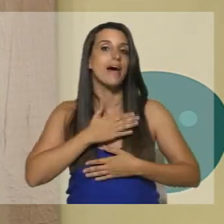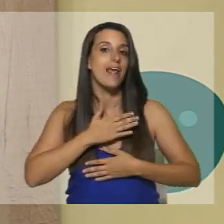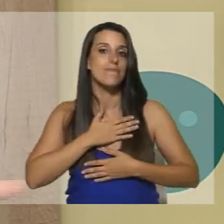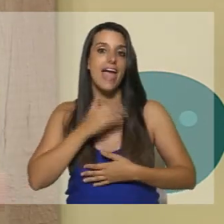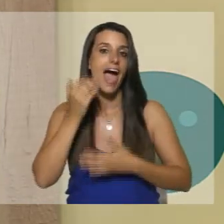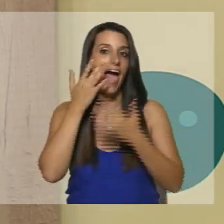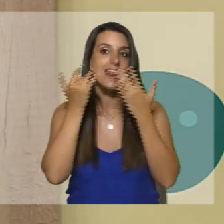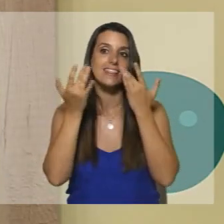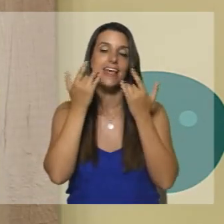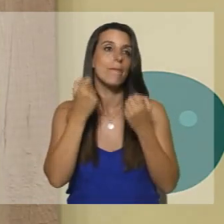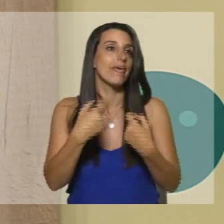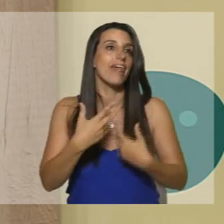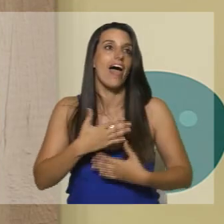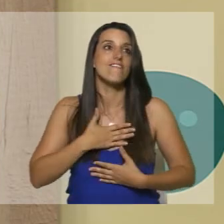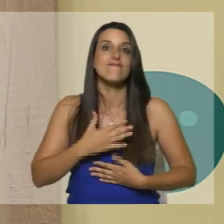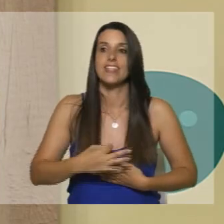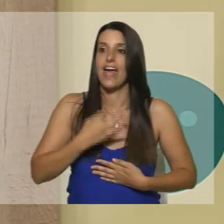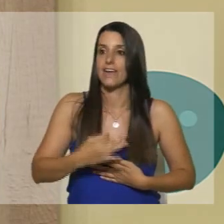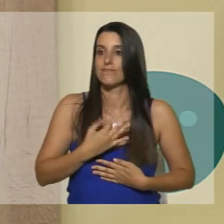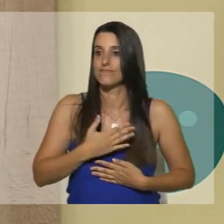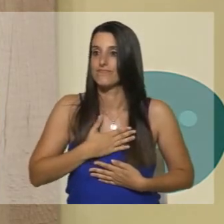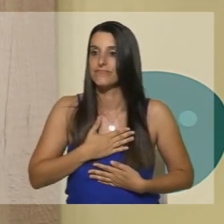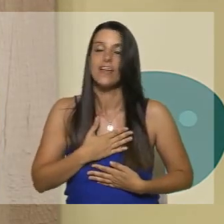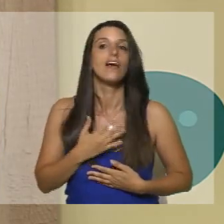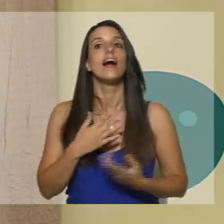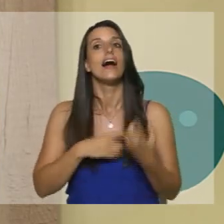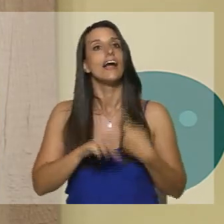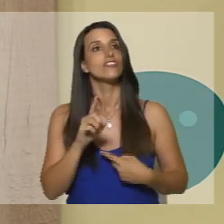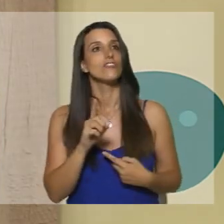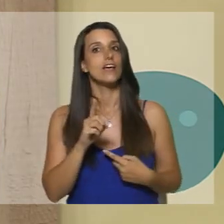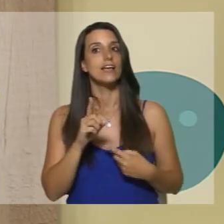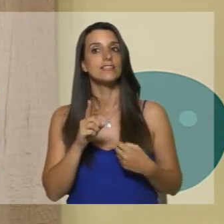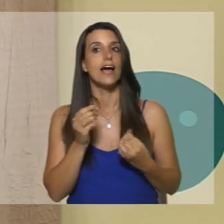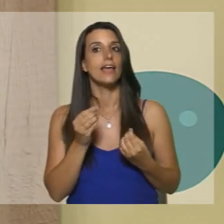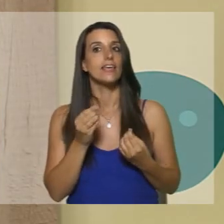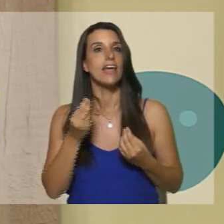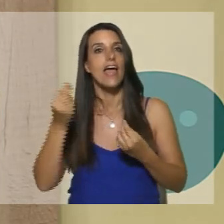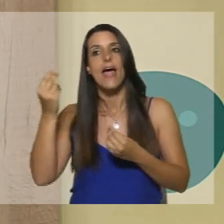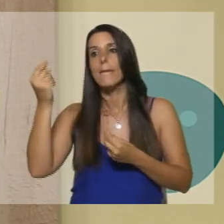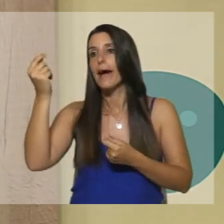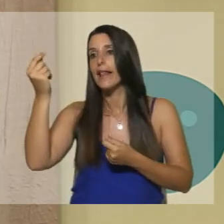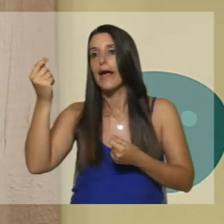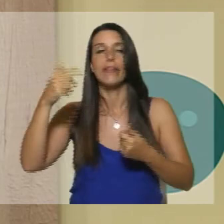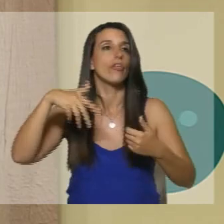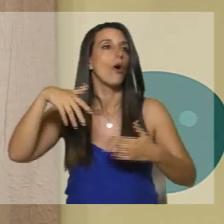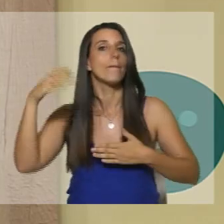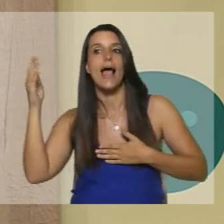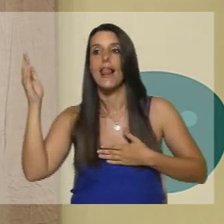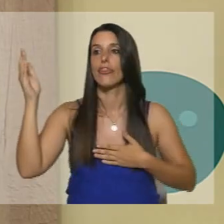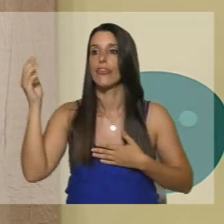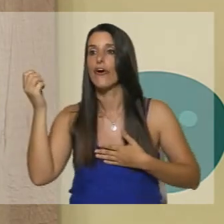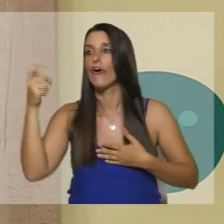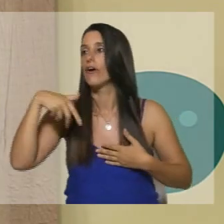eso, el arte es vida, es mi vida misma. Entonces, ahí estuve haciendo danza, canto, actuación, hice